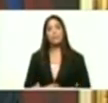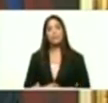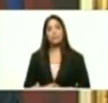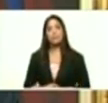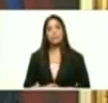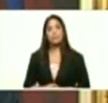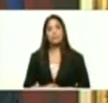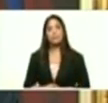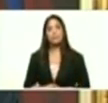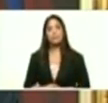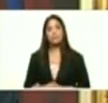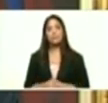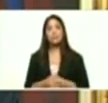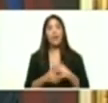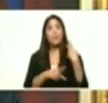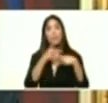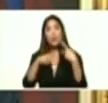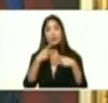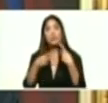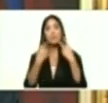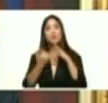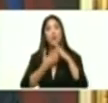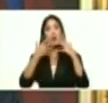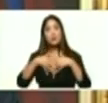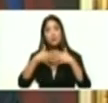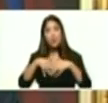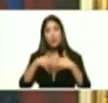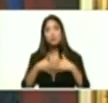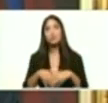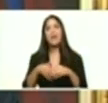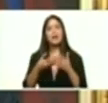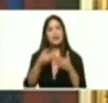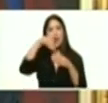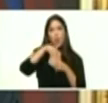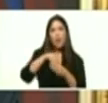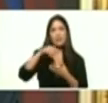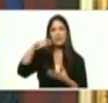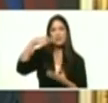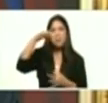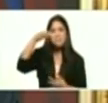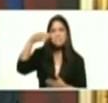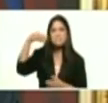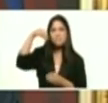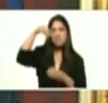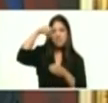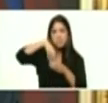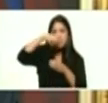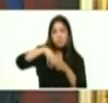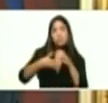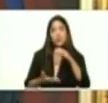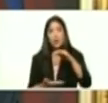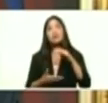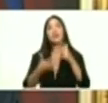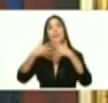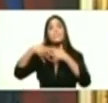de procesamiento agroindustrial de envasado de empaque la corporación casa